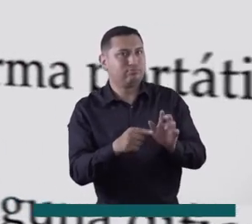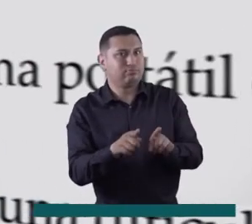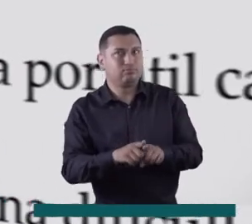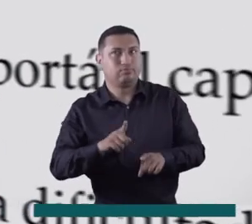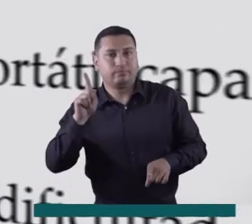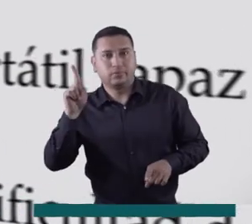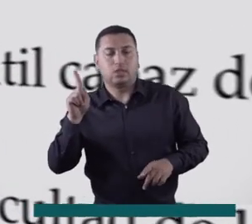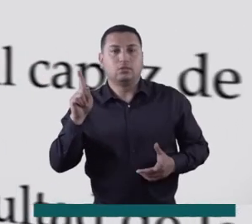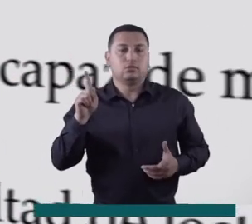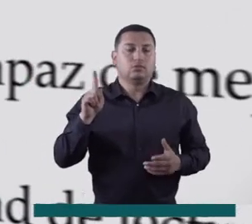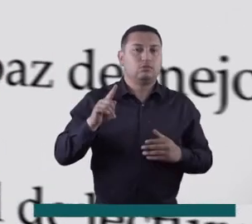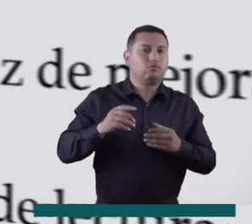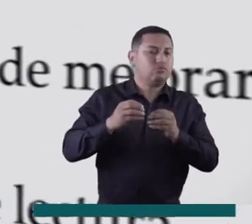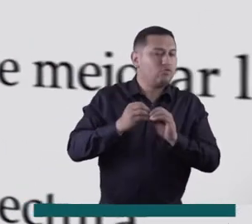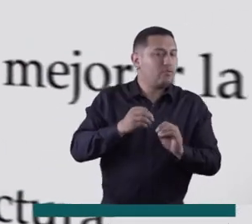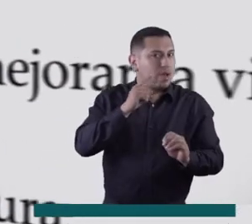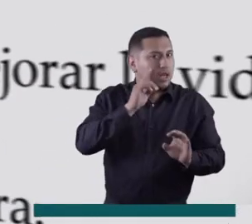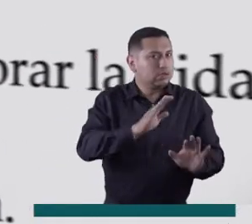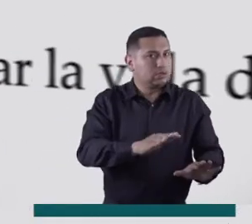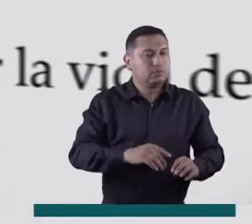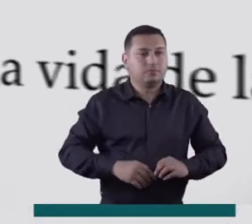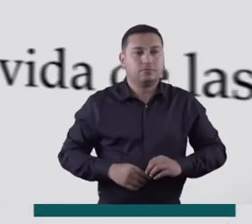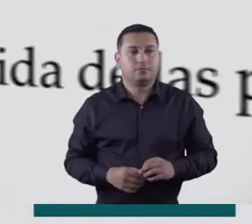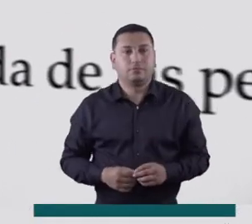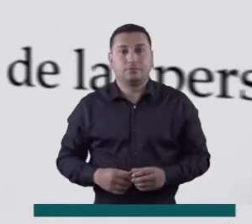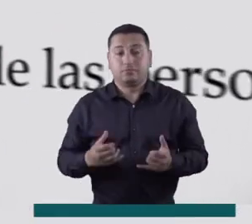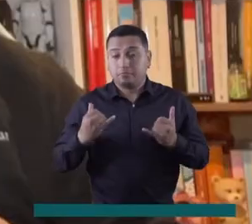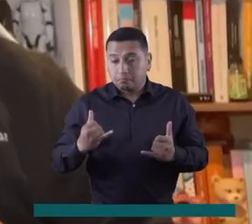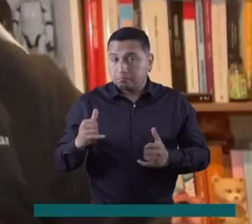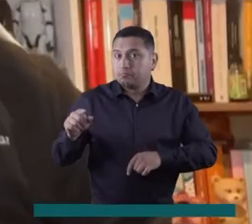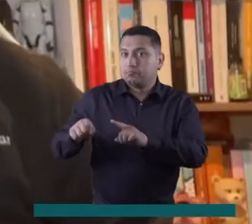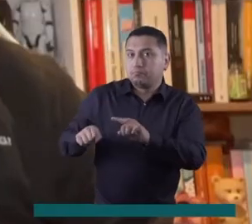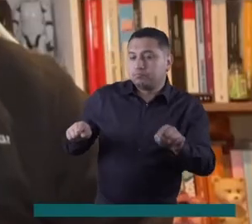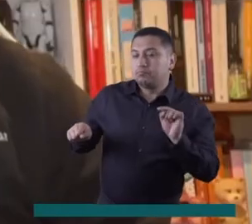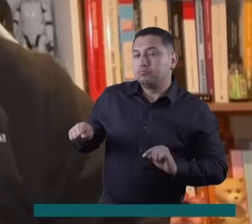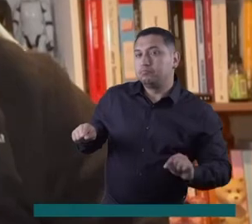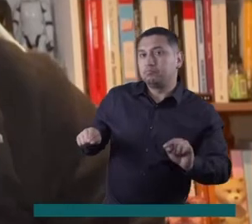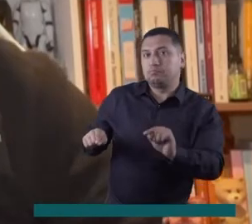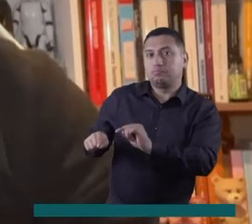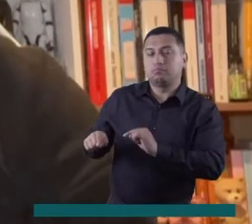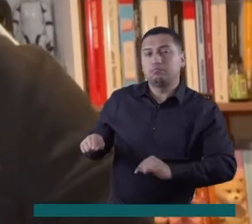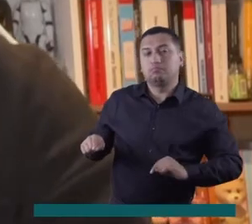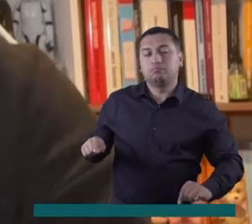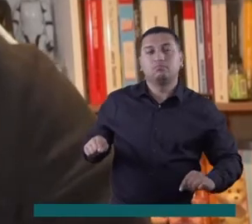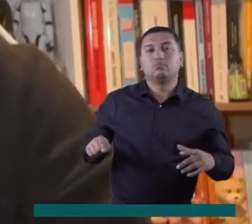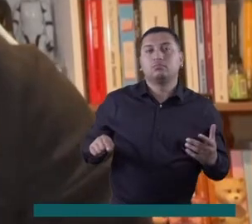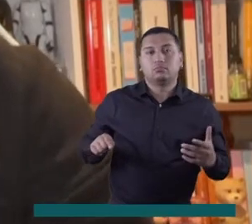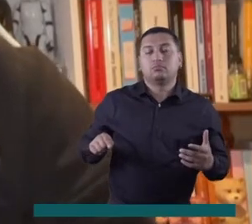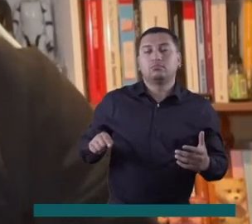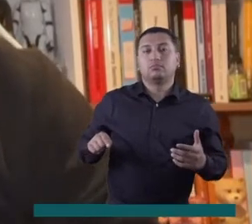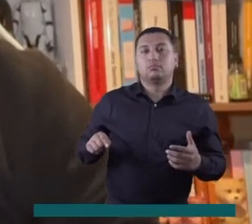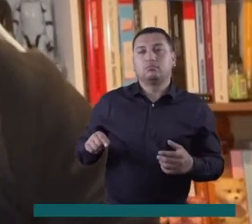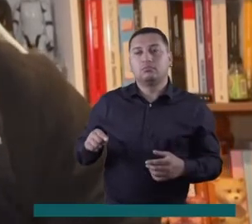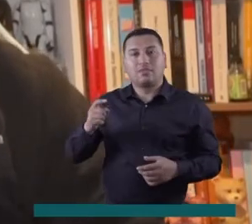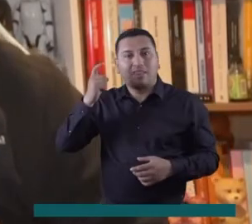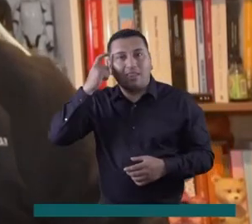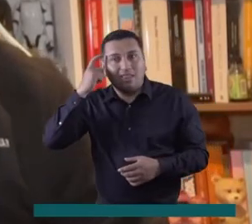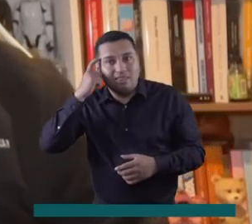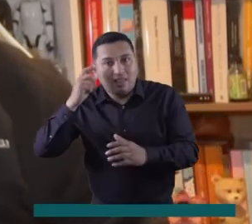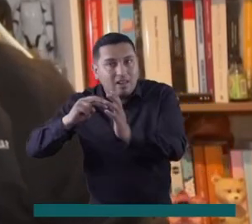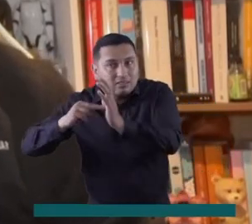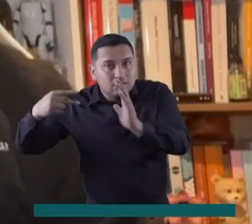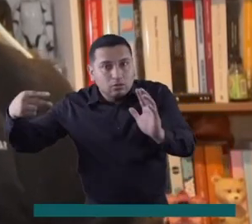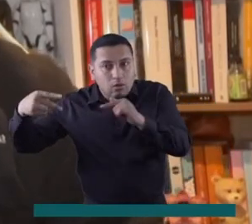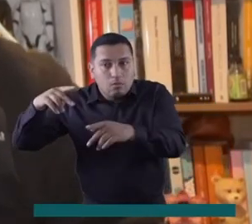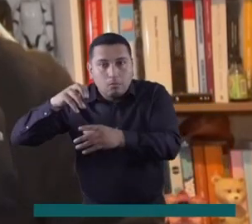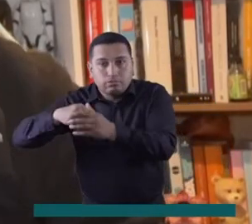indicaciones, pues que son lo más común pues en este ámbito. Actualmente hay herramientas que ponen la realidad aumentada y la